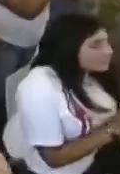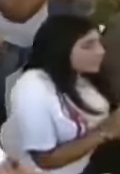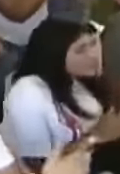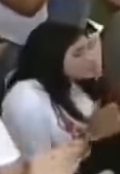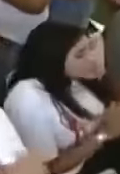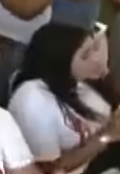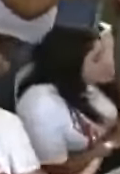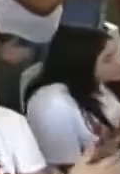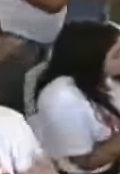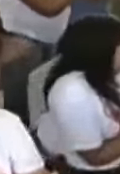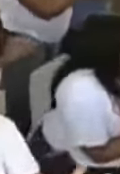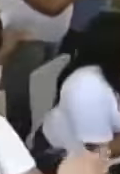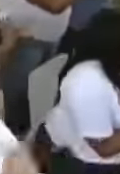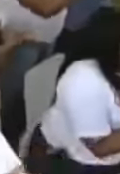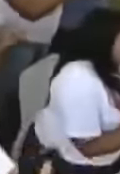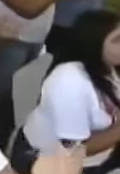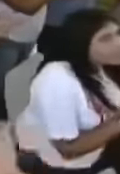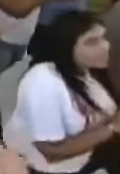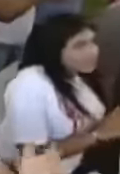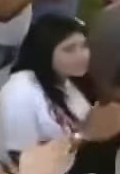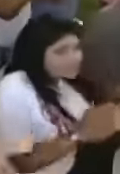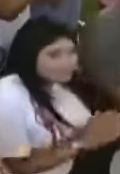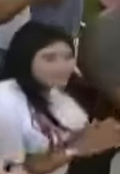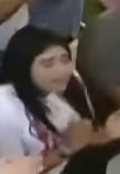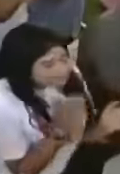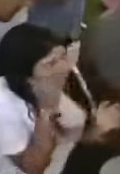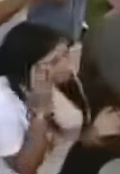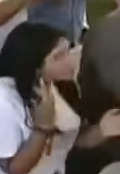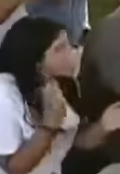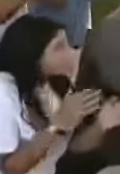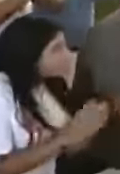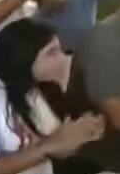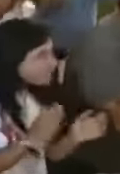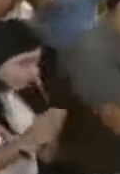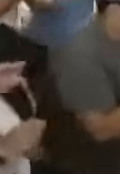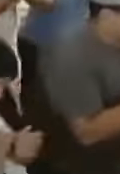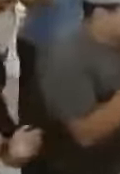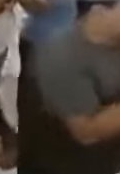El sol de Venezuela nace en el Esequibo.